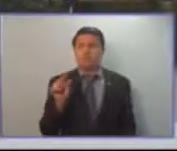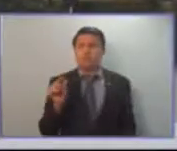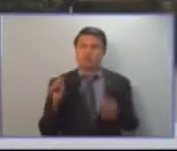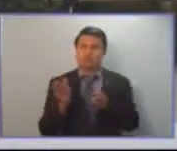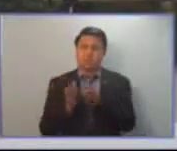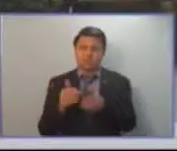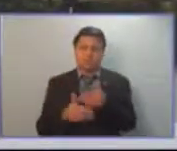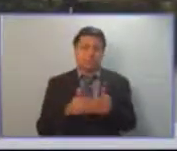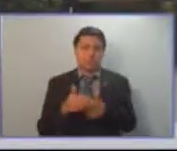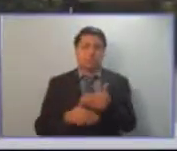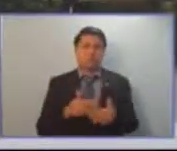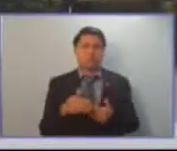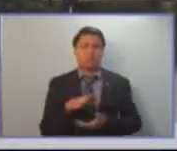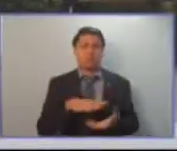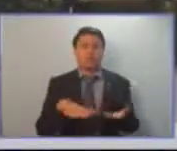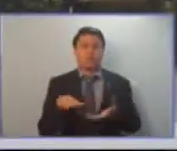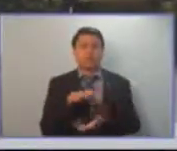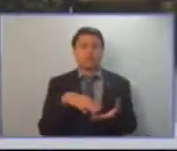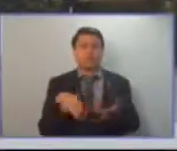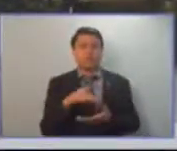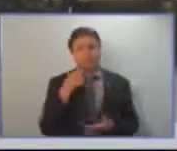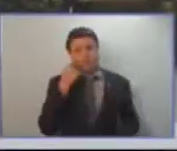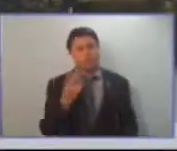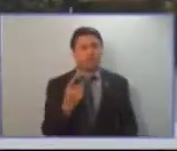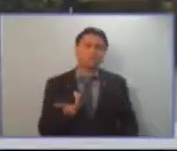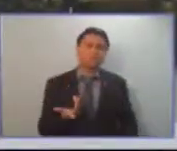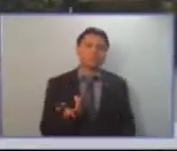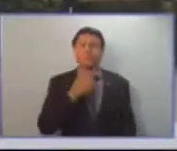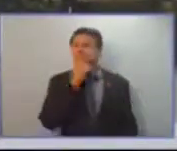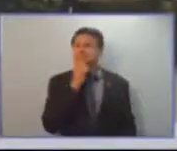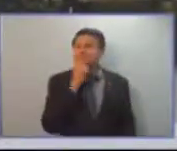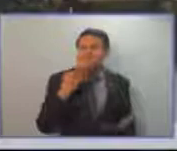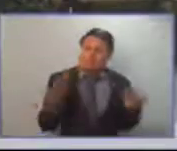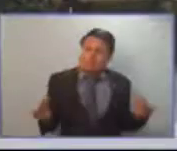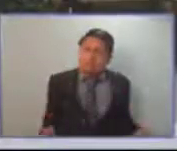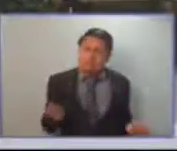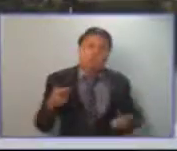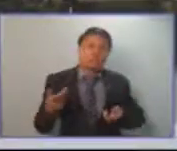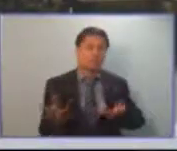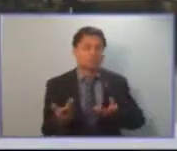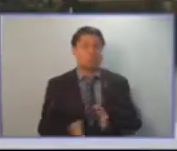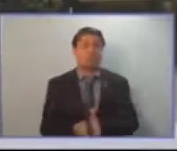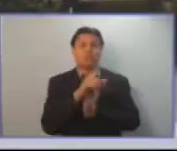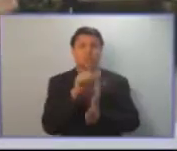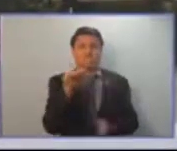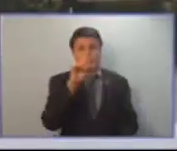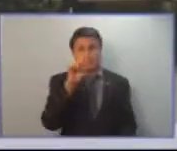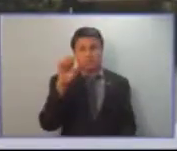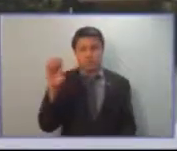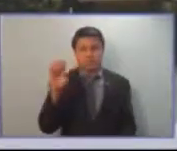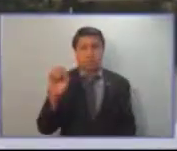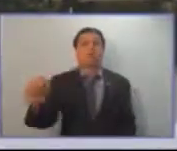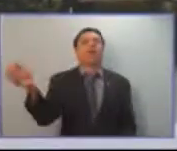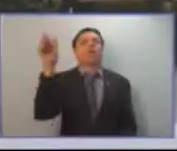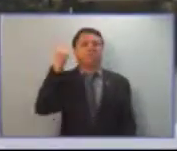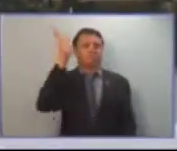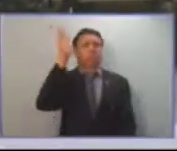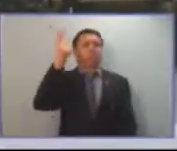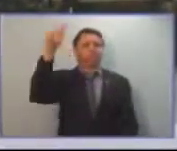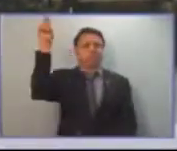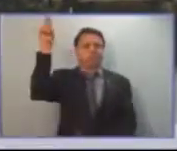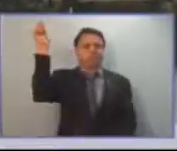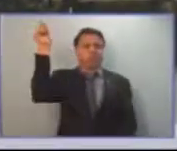el proceso se complicó. Sí. Y entonces eso hizo que el tribunal, en un seminario